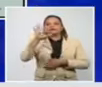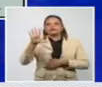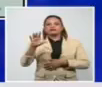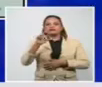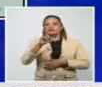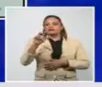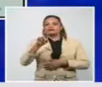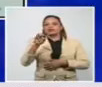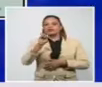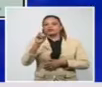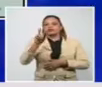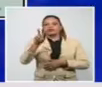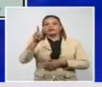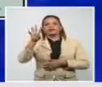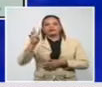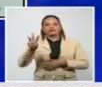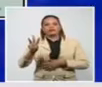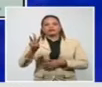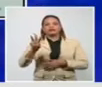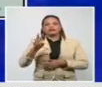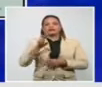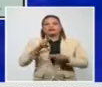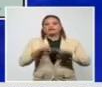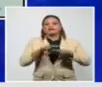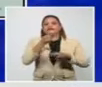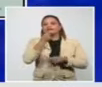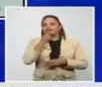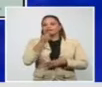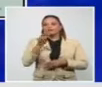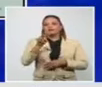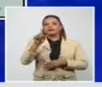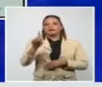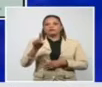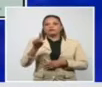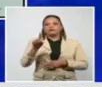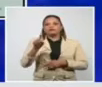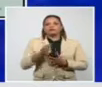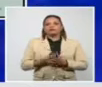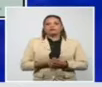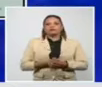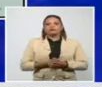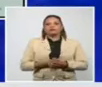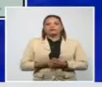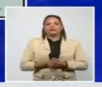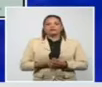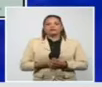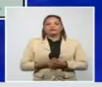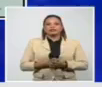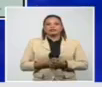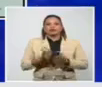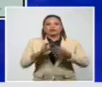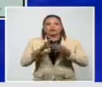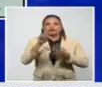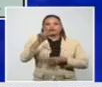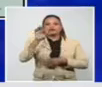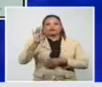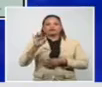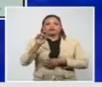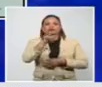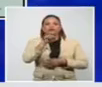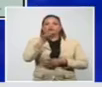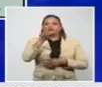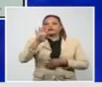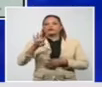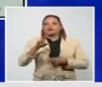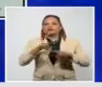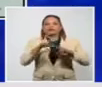Vieja 21, San Miguel del Padrón 19, Guanabacoa 18, Cotorro 14, Habana